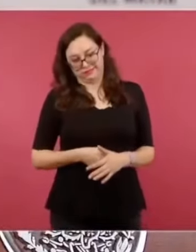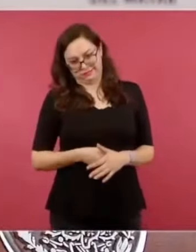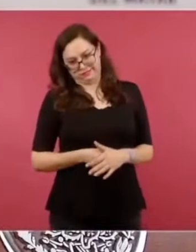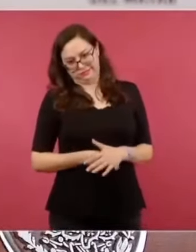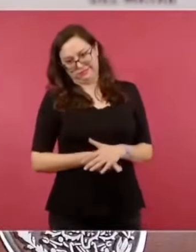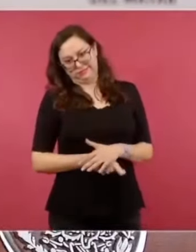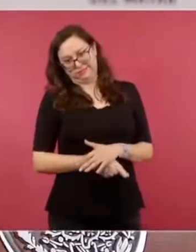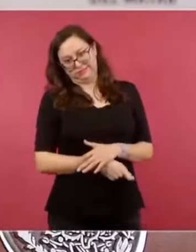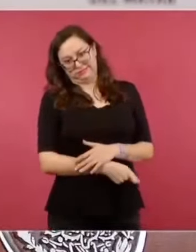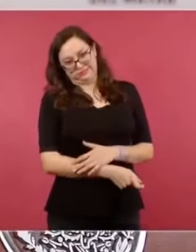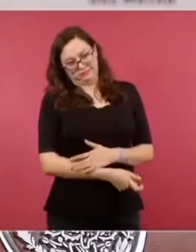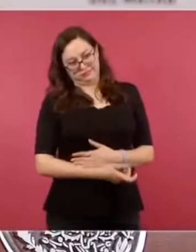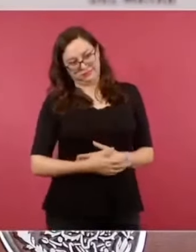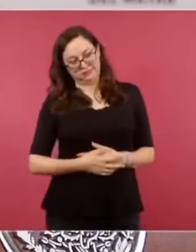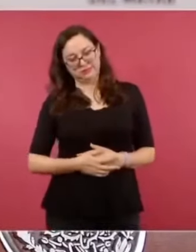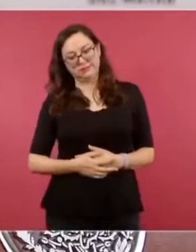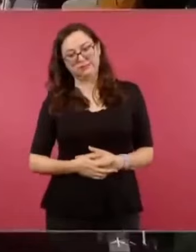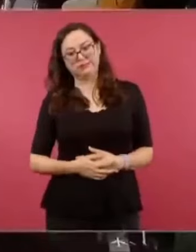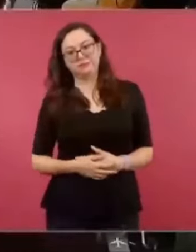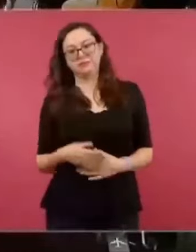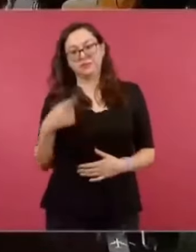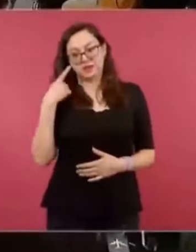Mira qué guapo, ¿no?